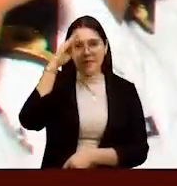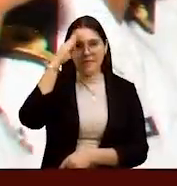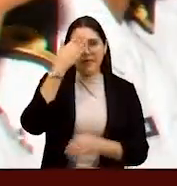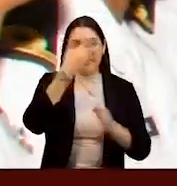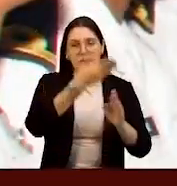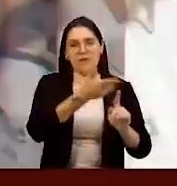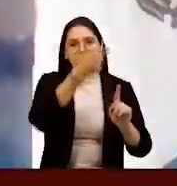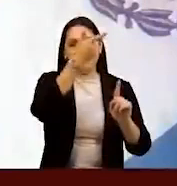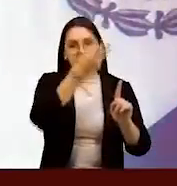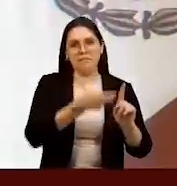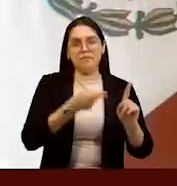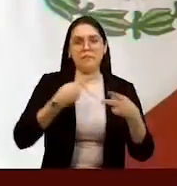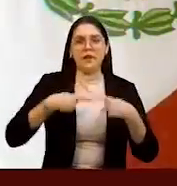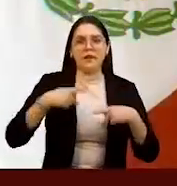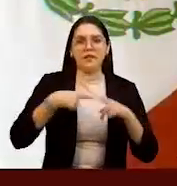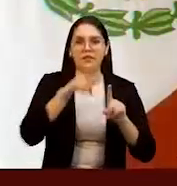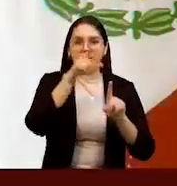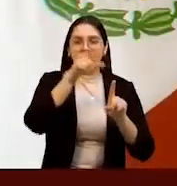su persona